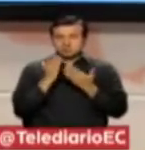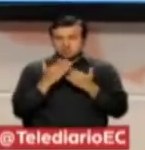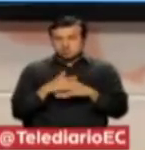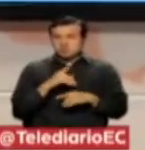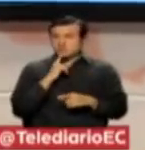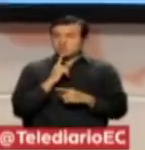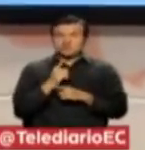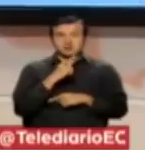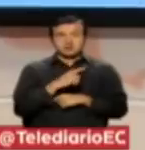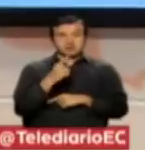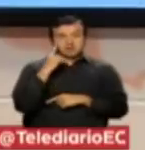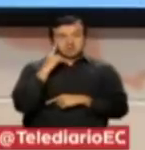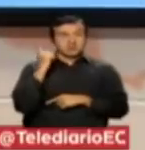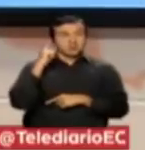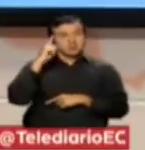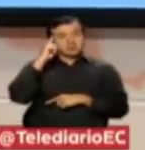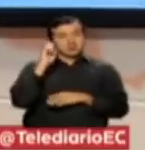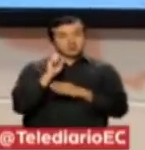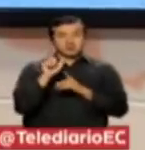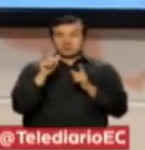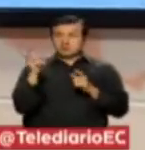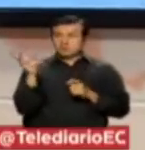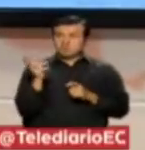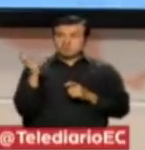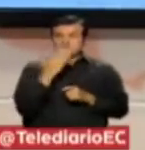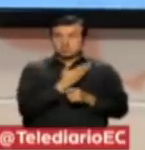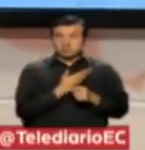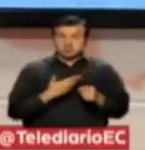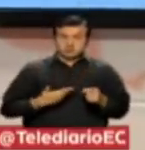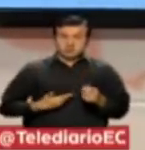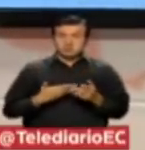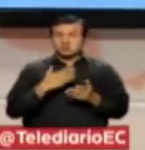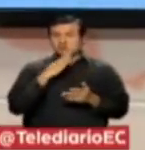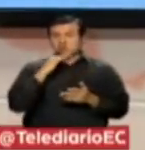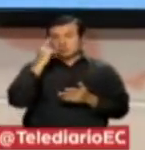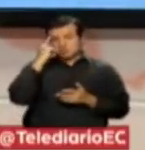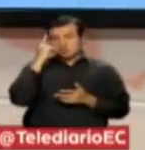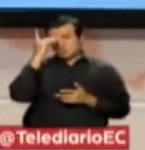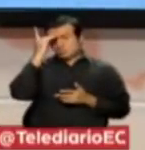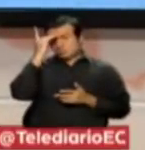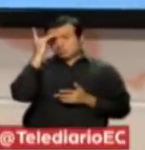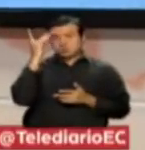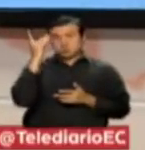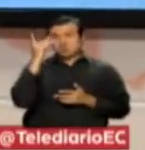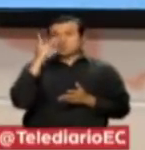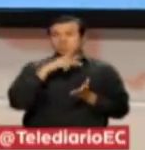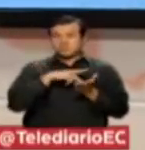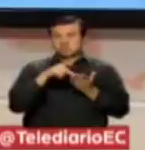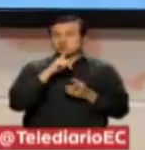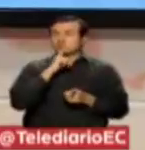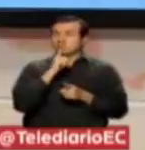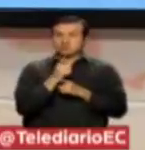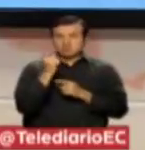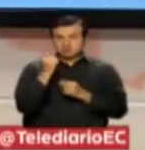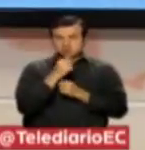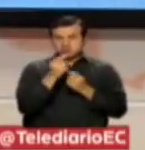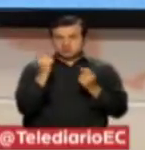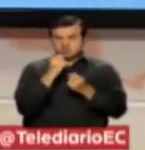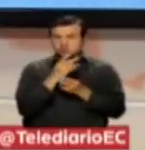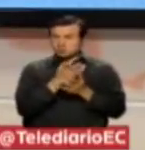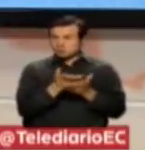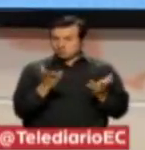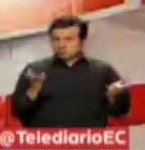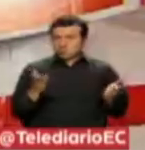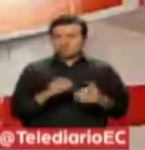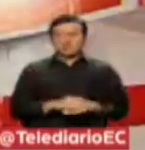esto significa que los ecuatorianos, los jubilados a los que el presidente Rafael Correa les dejó de pagar, van a tener dinero en sus bolsillos que les correspondió